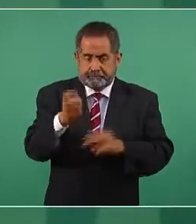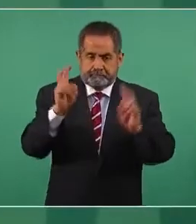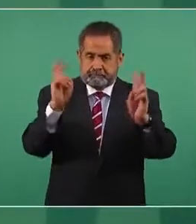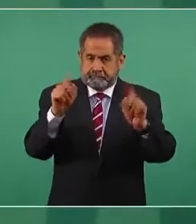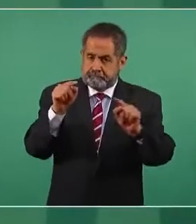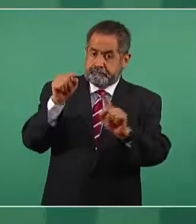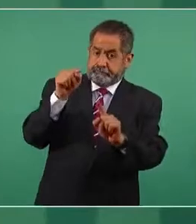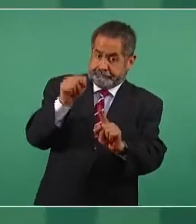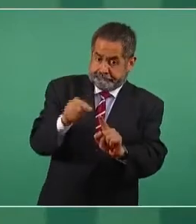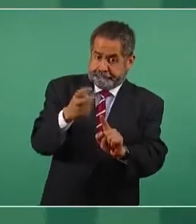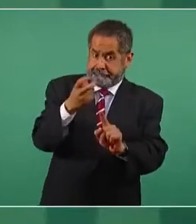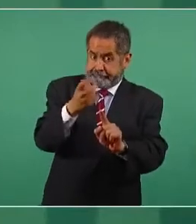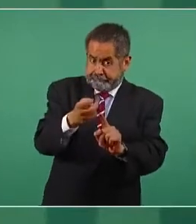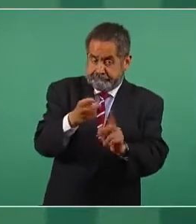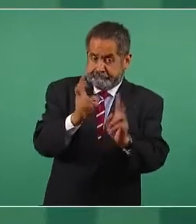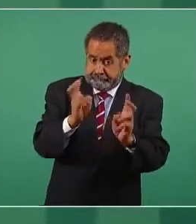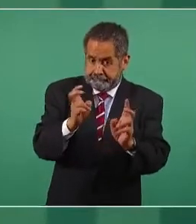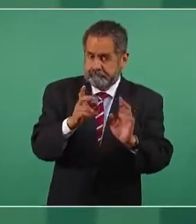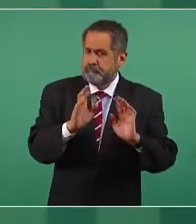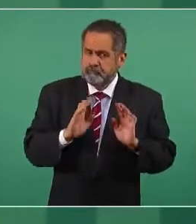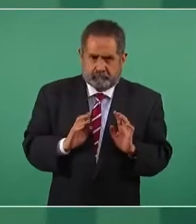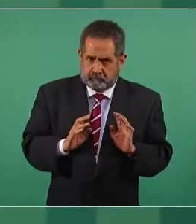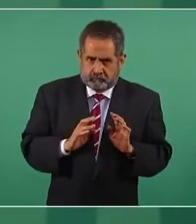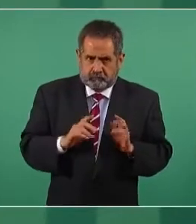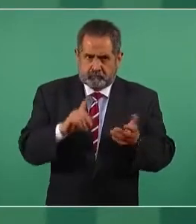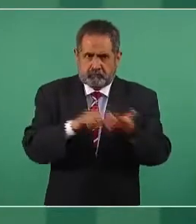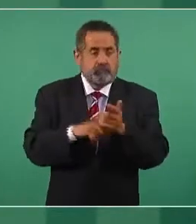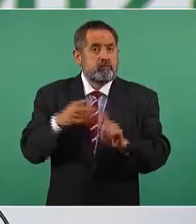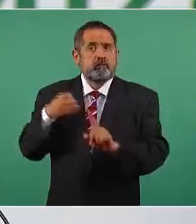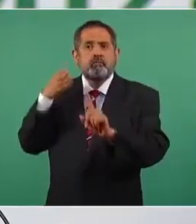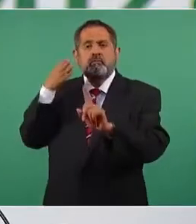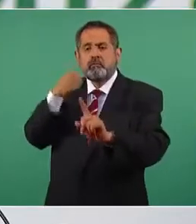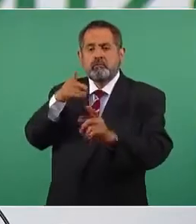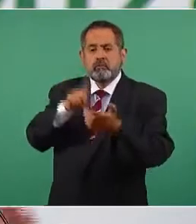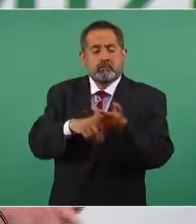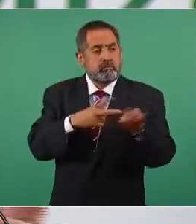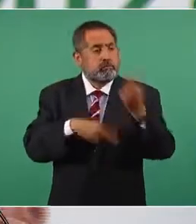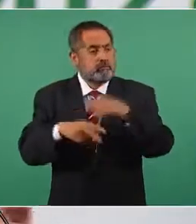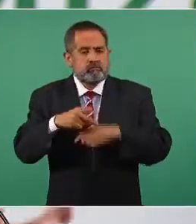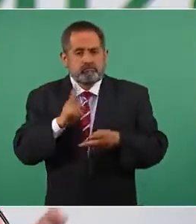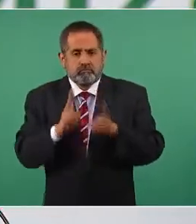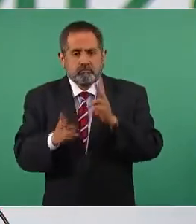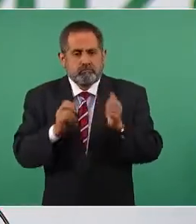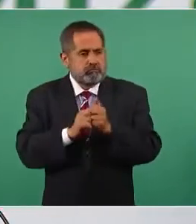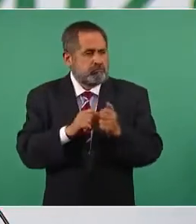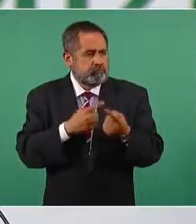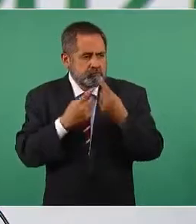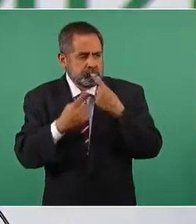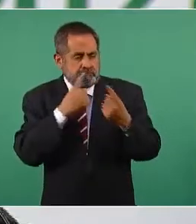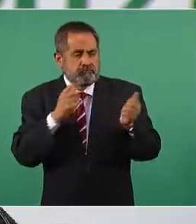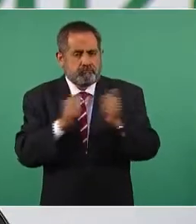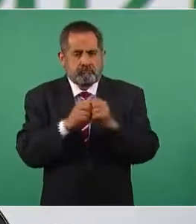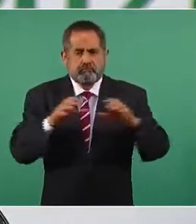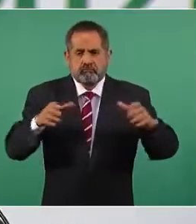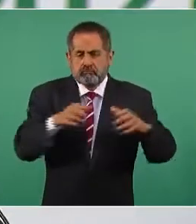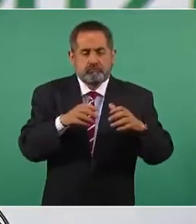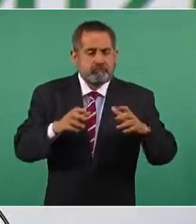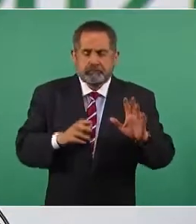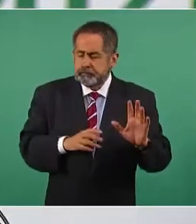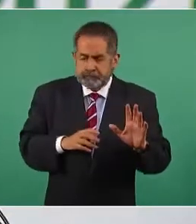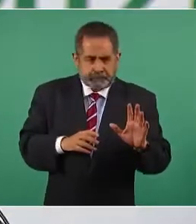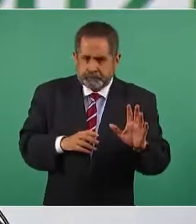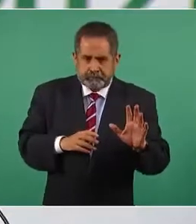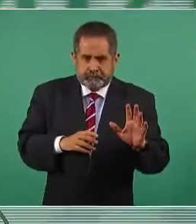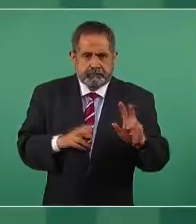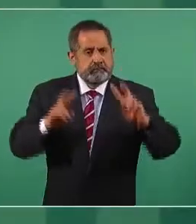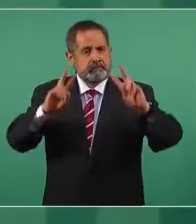de esa empresa y tampoco es el objeto principal de la entrevista o de la reunión todos los